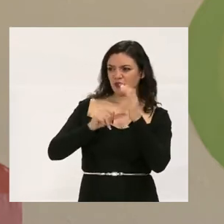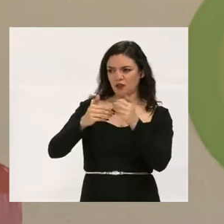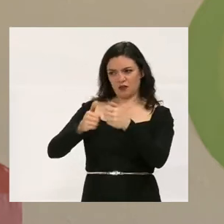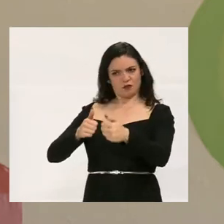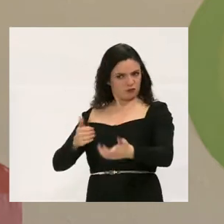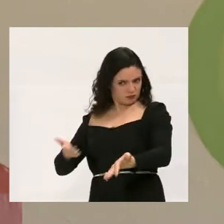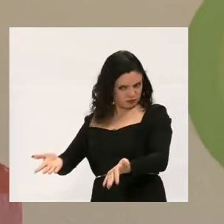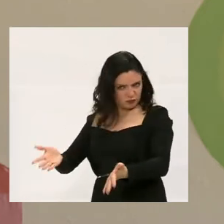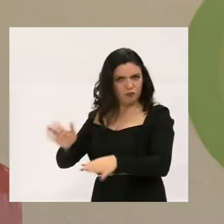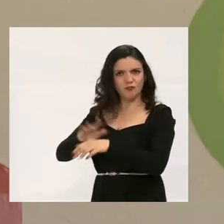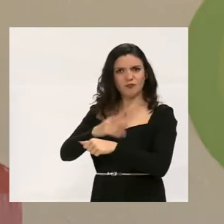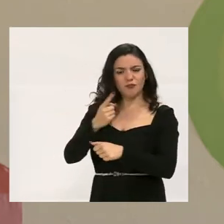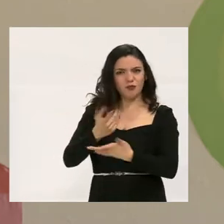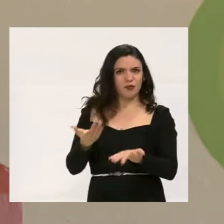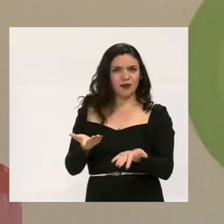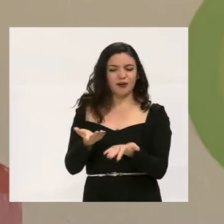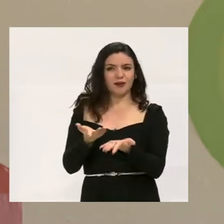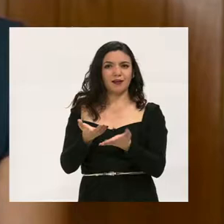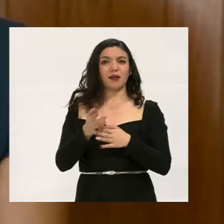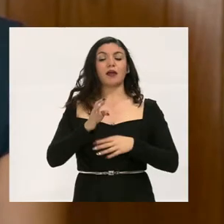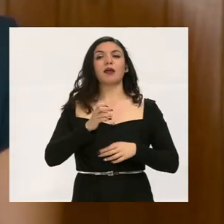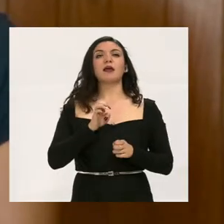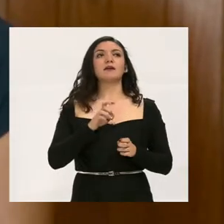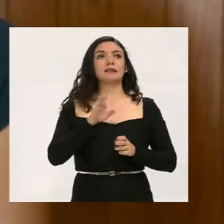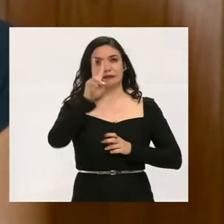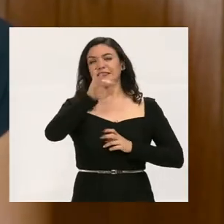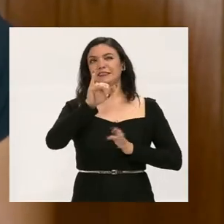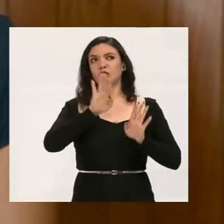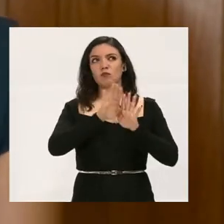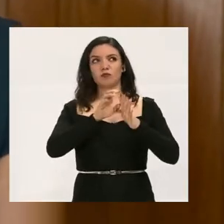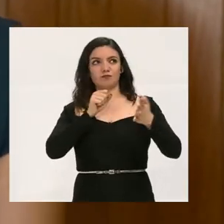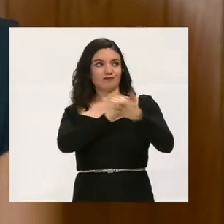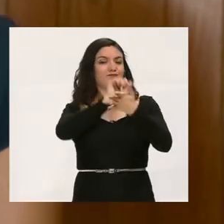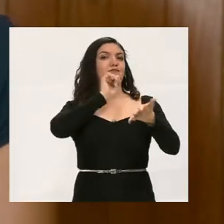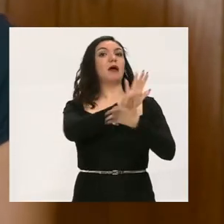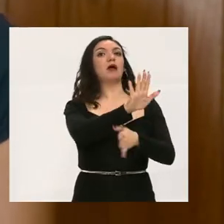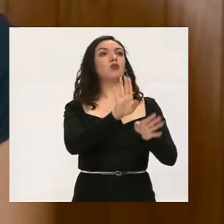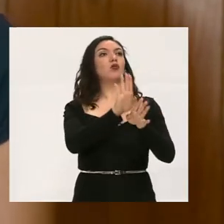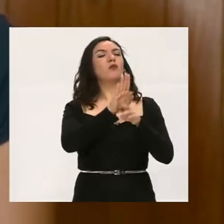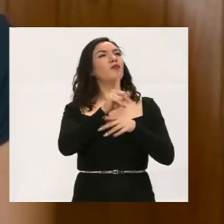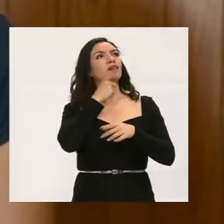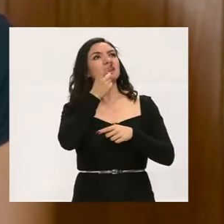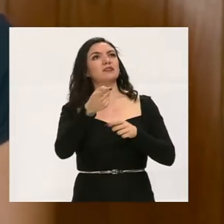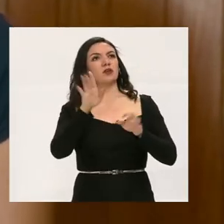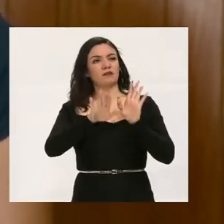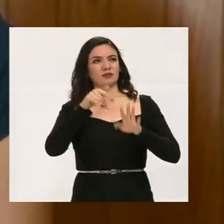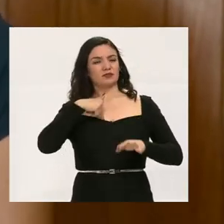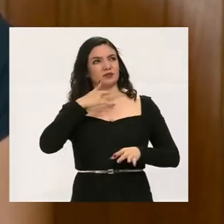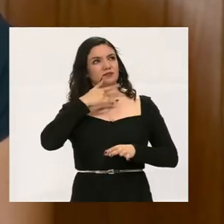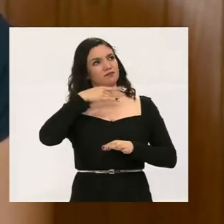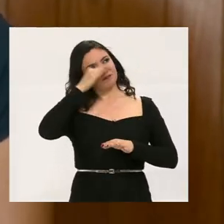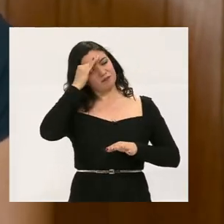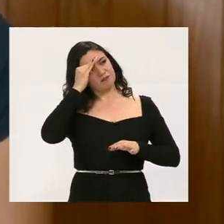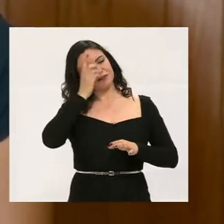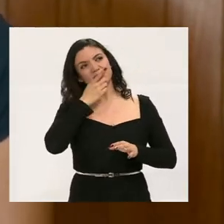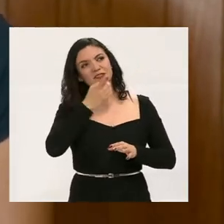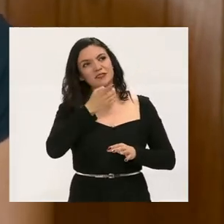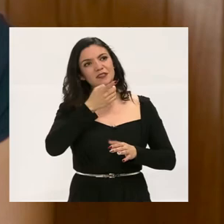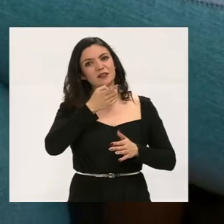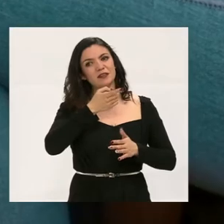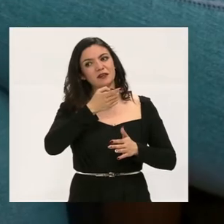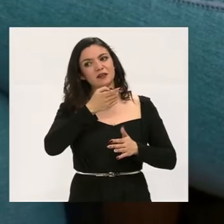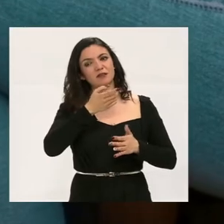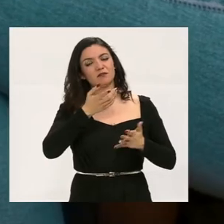lleva dos meses lleva tres meses acá ni antes porque pues sí este es un impacto porque primeramente tú lo que quieres es como que decir